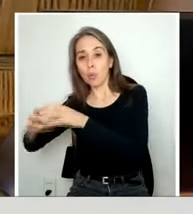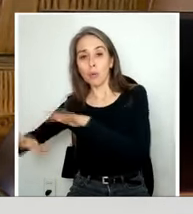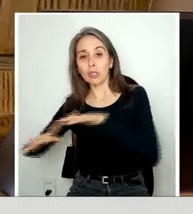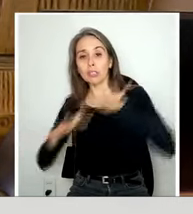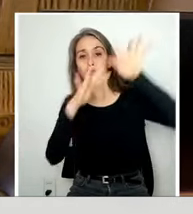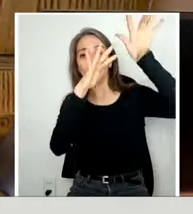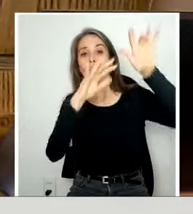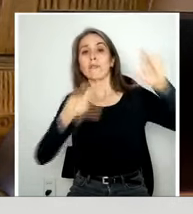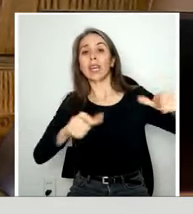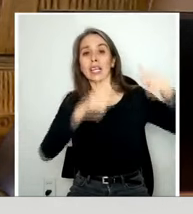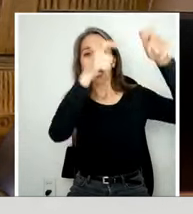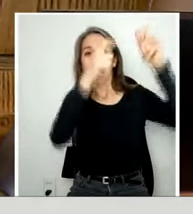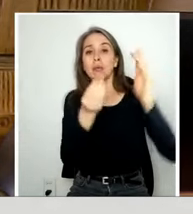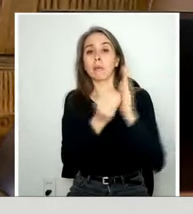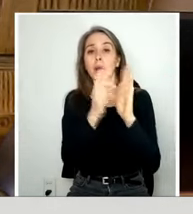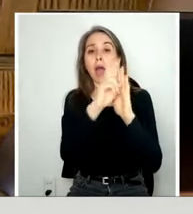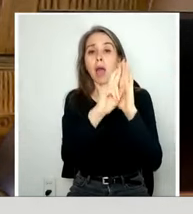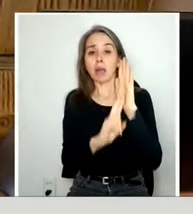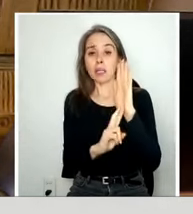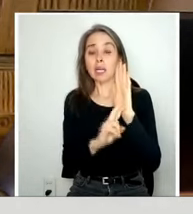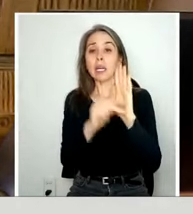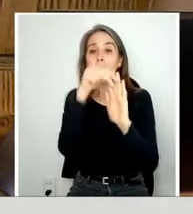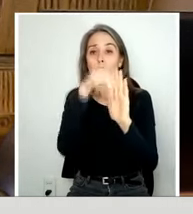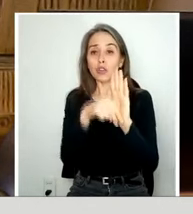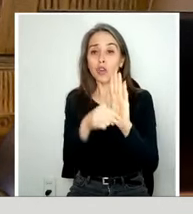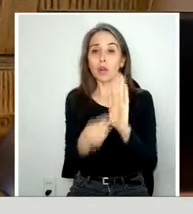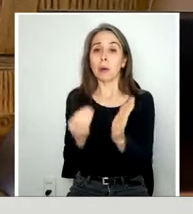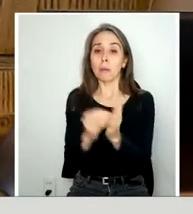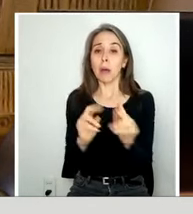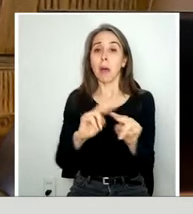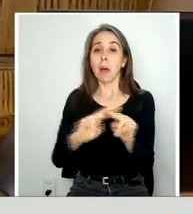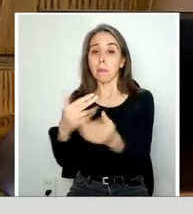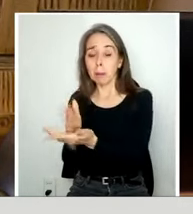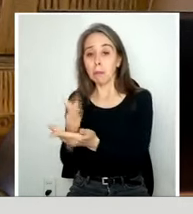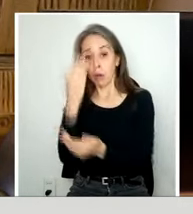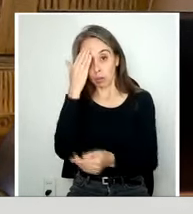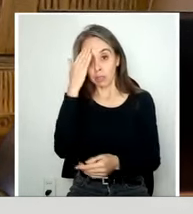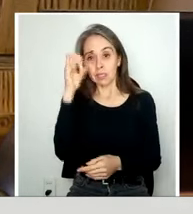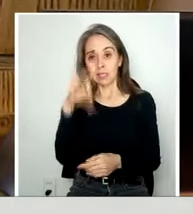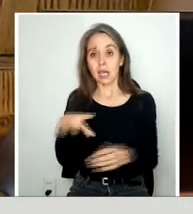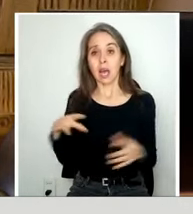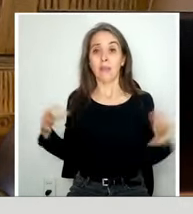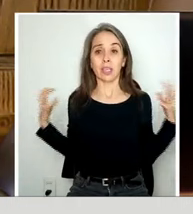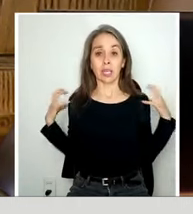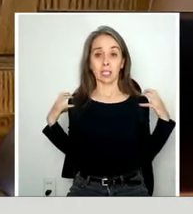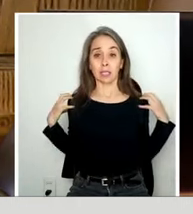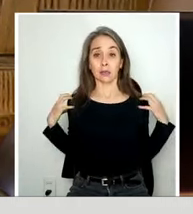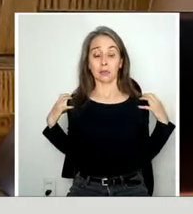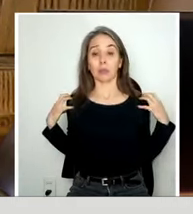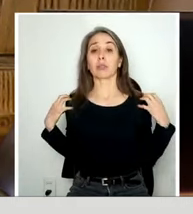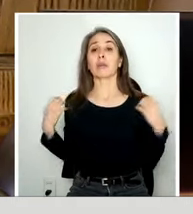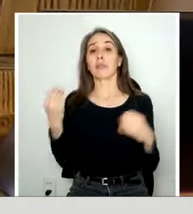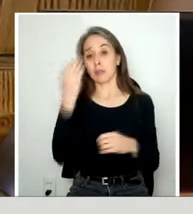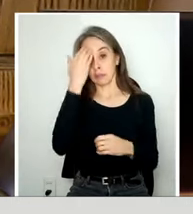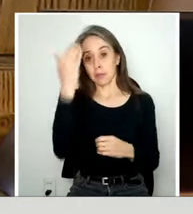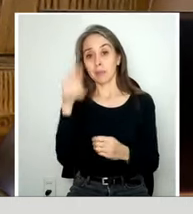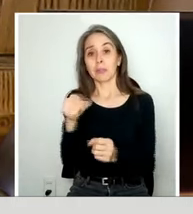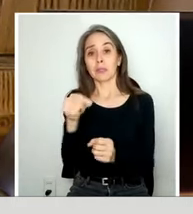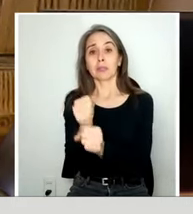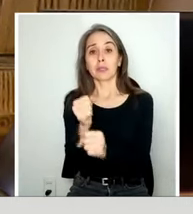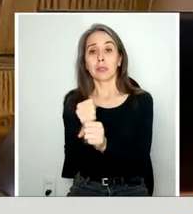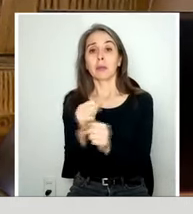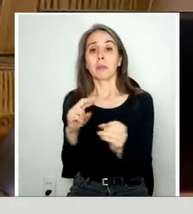reguladas bajo distintas normativas mucho más preparados y conscientes de la responsabilidad y el prestigio del rubro el problema